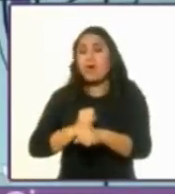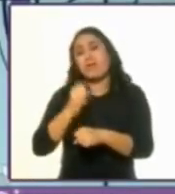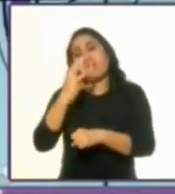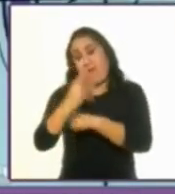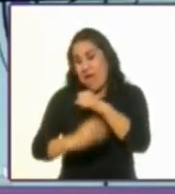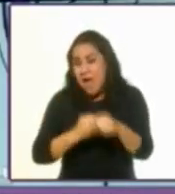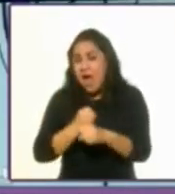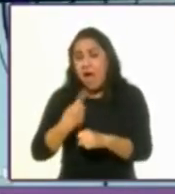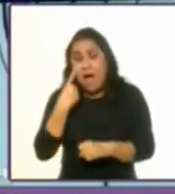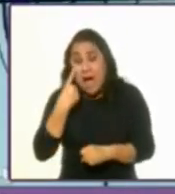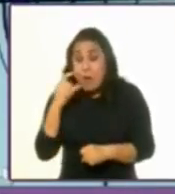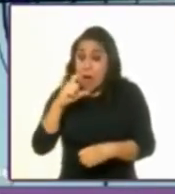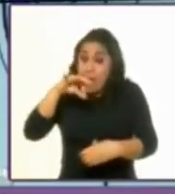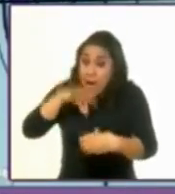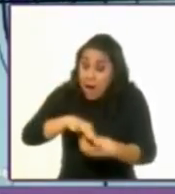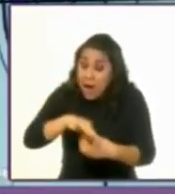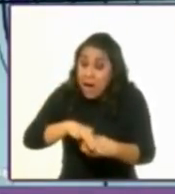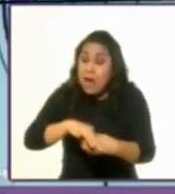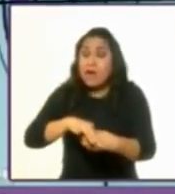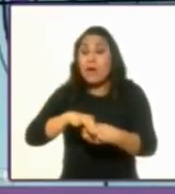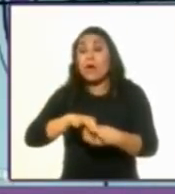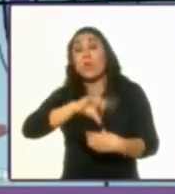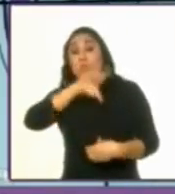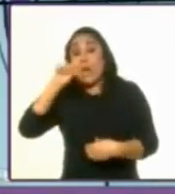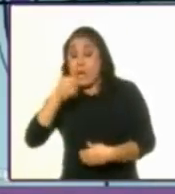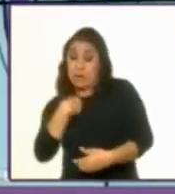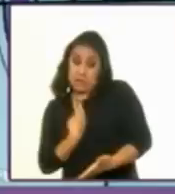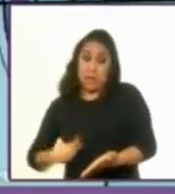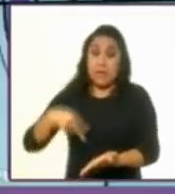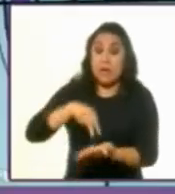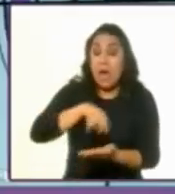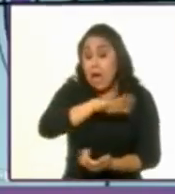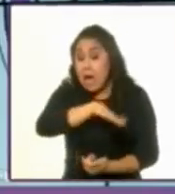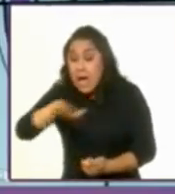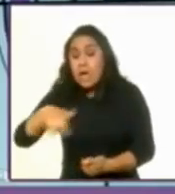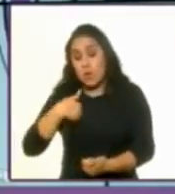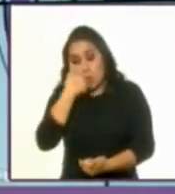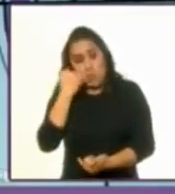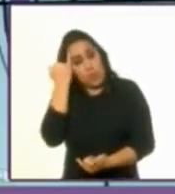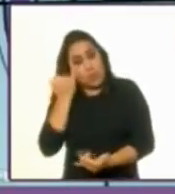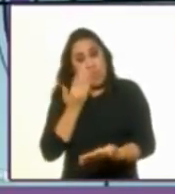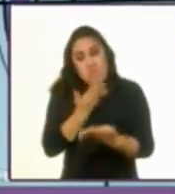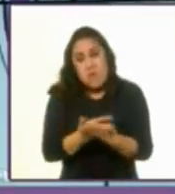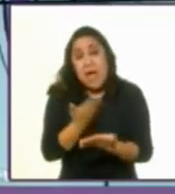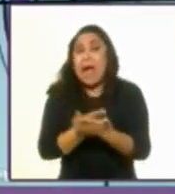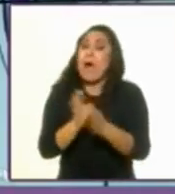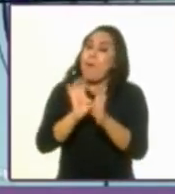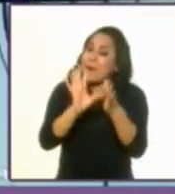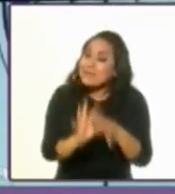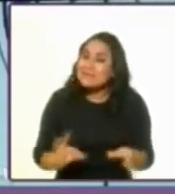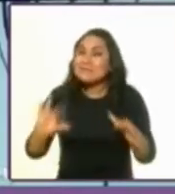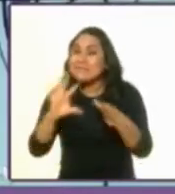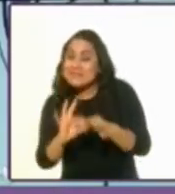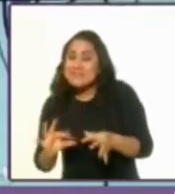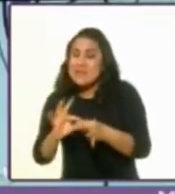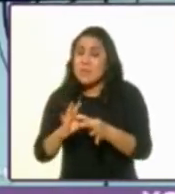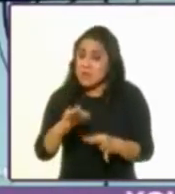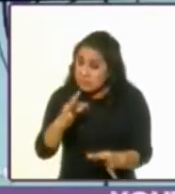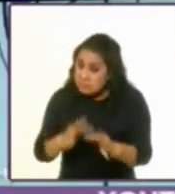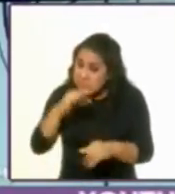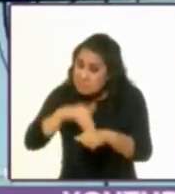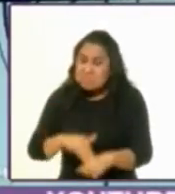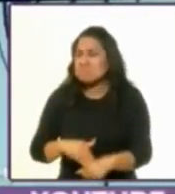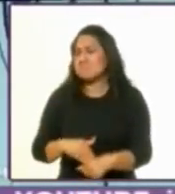años que hay elecciones que vienen y te proponen todo lo más bonito pero nunca lo cumplen